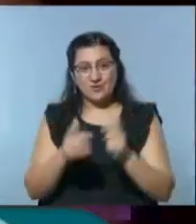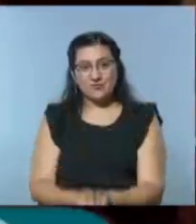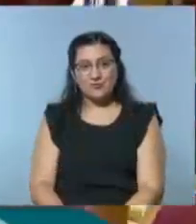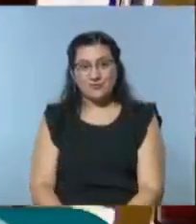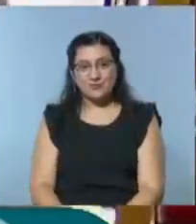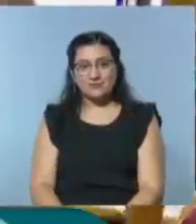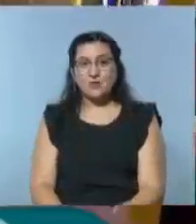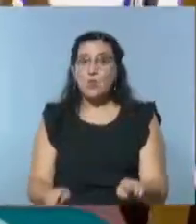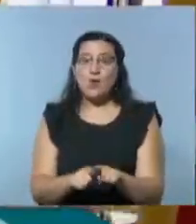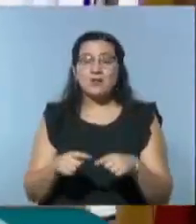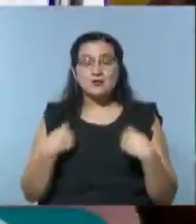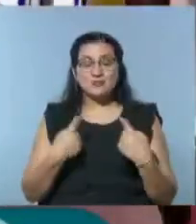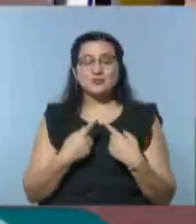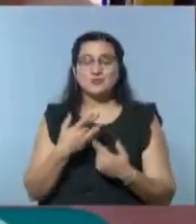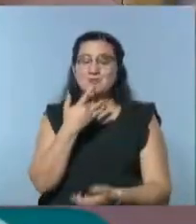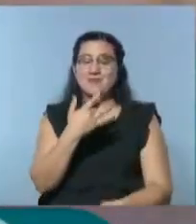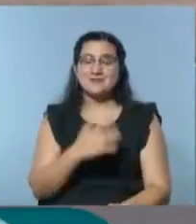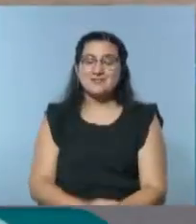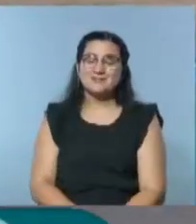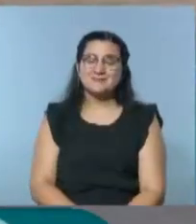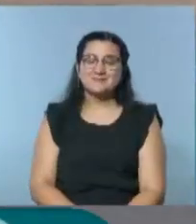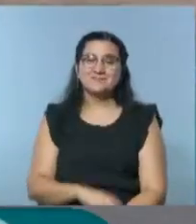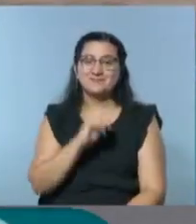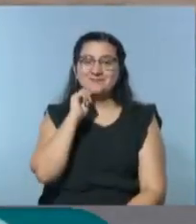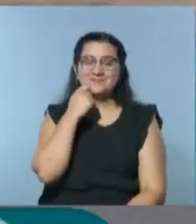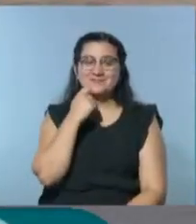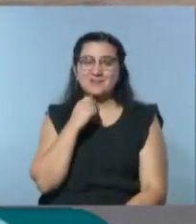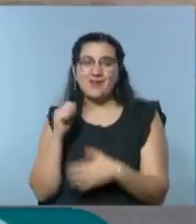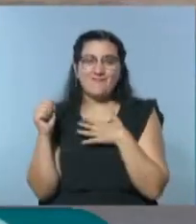disfrutado nosotros. ¡Qué maravilla! ¡Qué lindo! ¿Cómo bailamos acá?